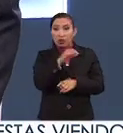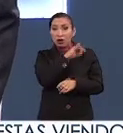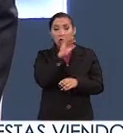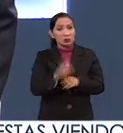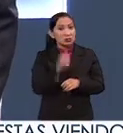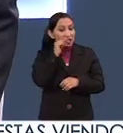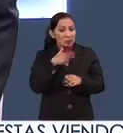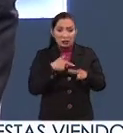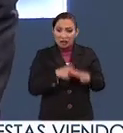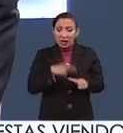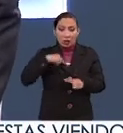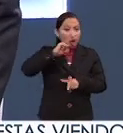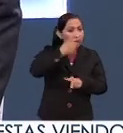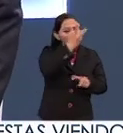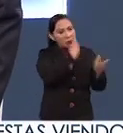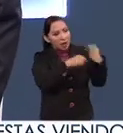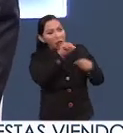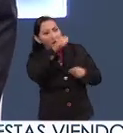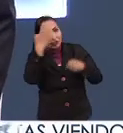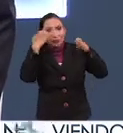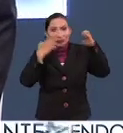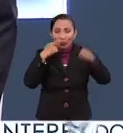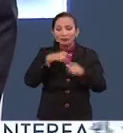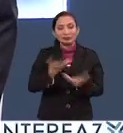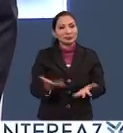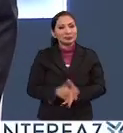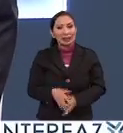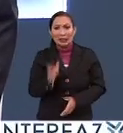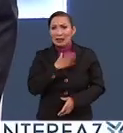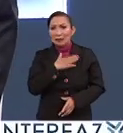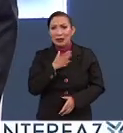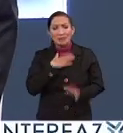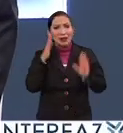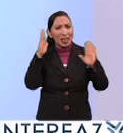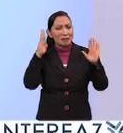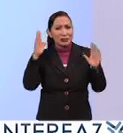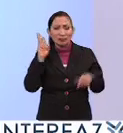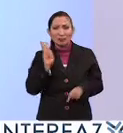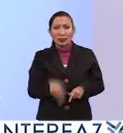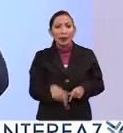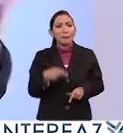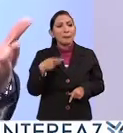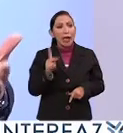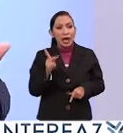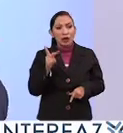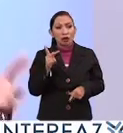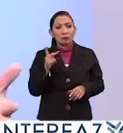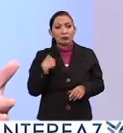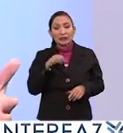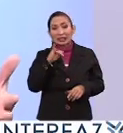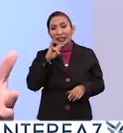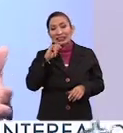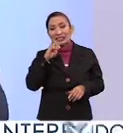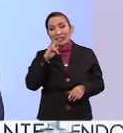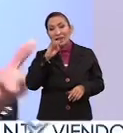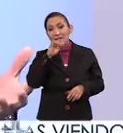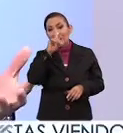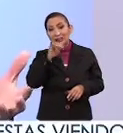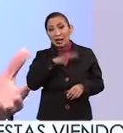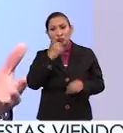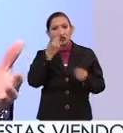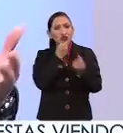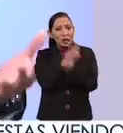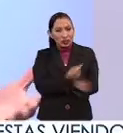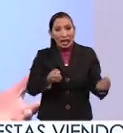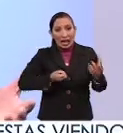termina, inauguramos una y viene ya la otra, ¿no? Sí. Oh, qué bueno, una Así maravilla, la verdad. Pero estamos en Interfaz, hay muchos niños